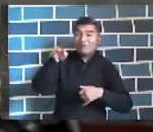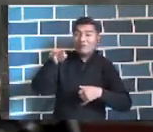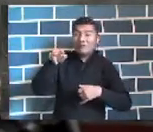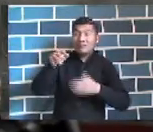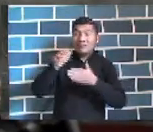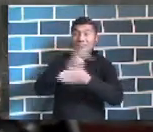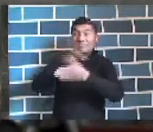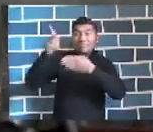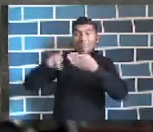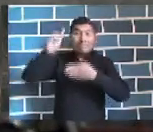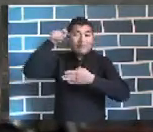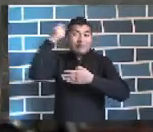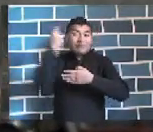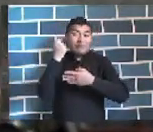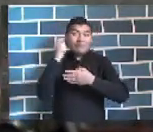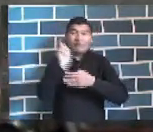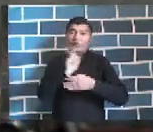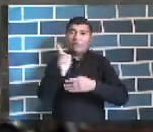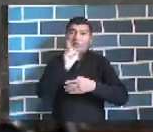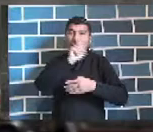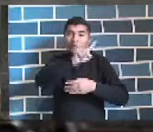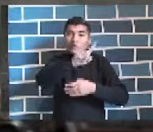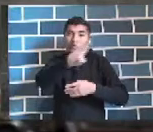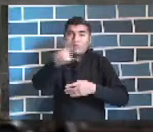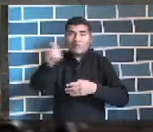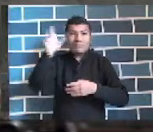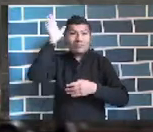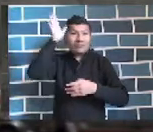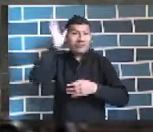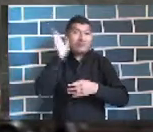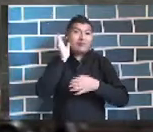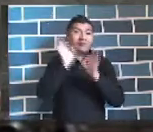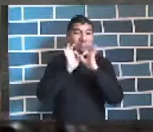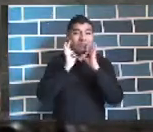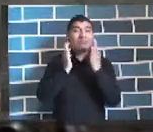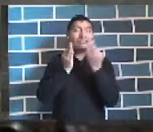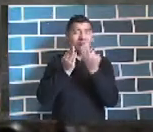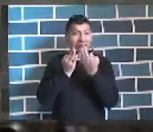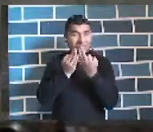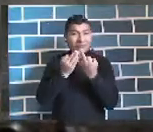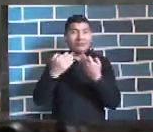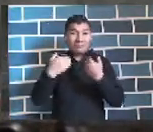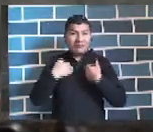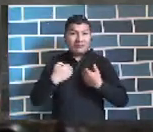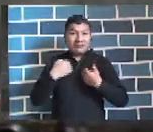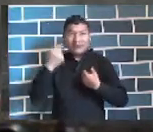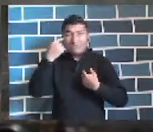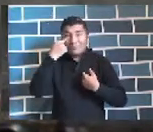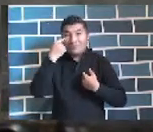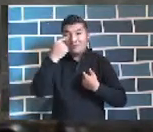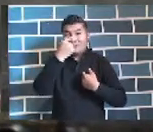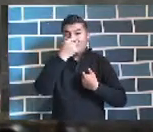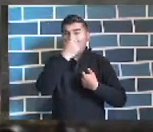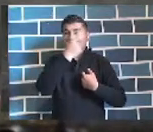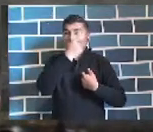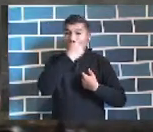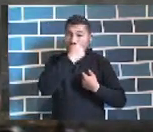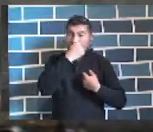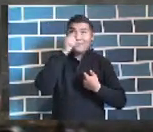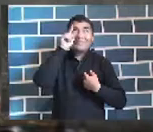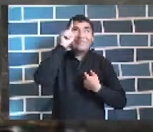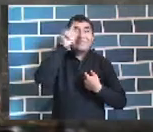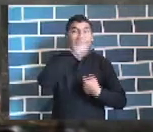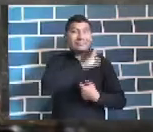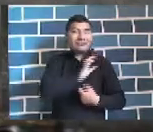profesión, sino que ustedes los padres de familia tienen fijos los ojos en